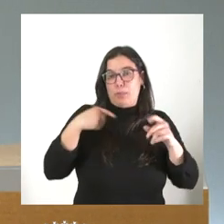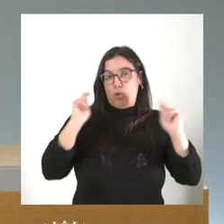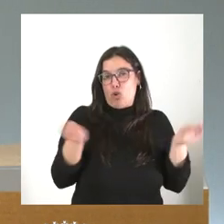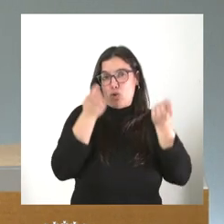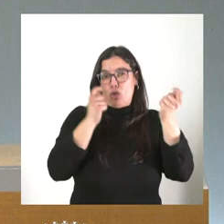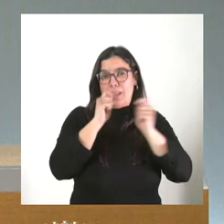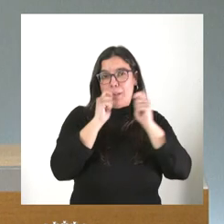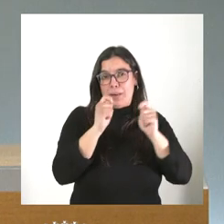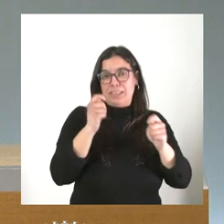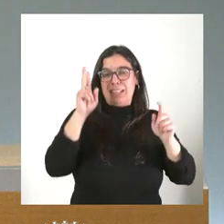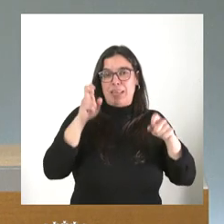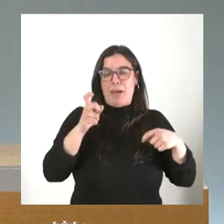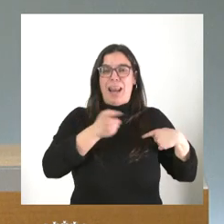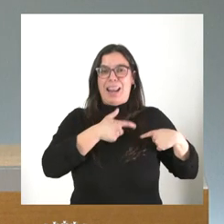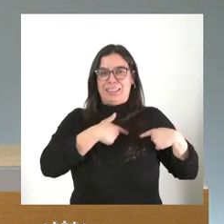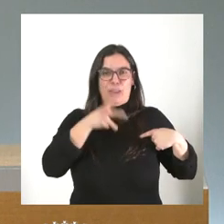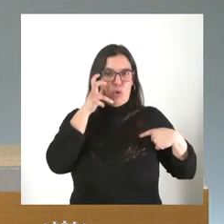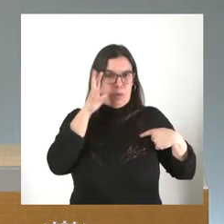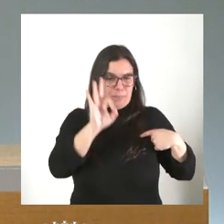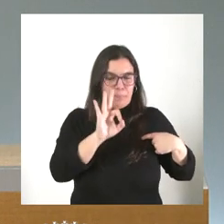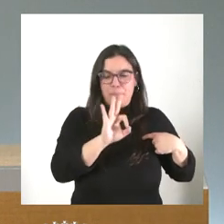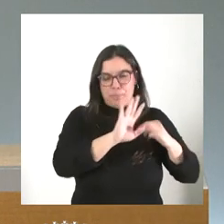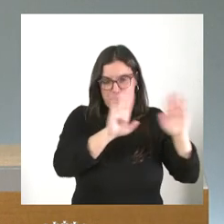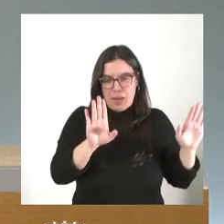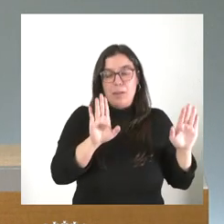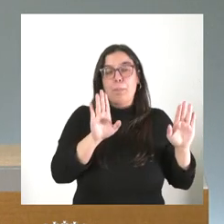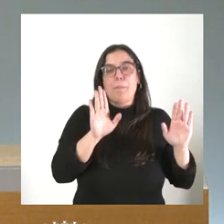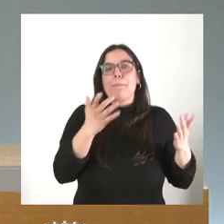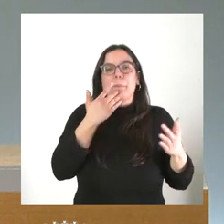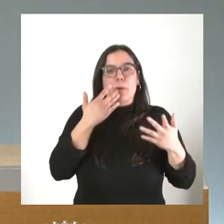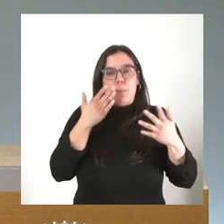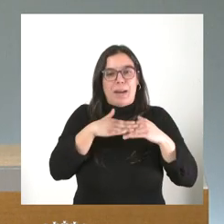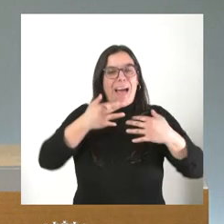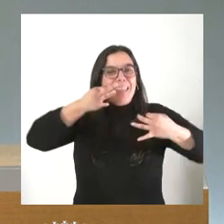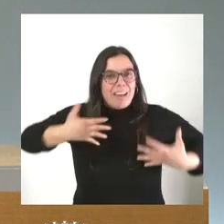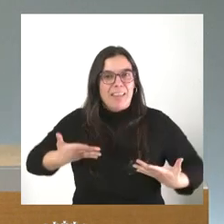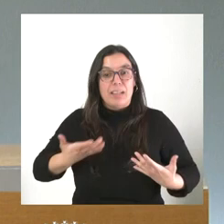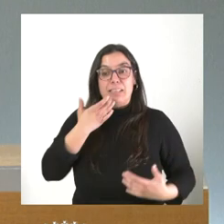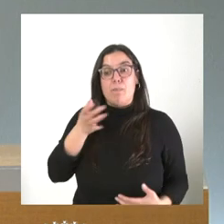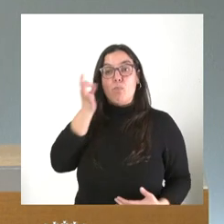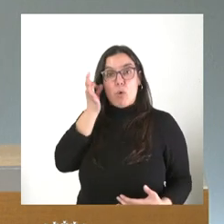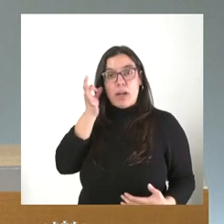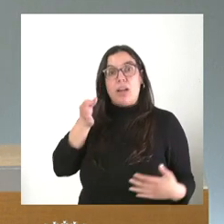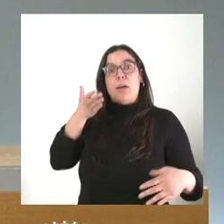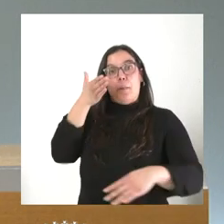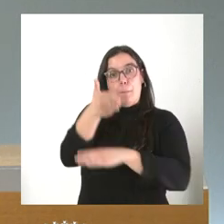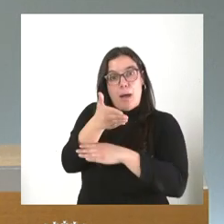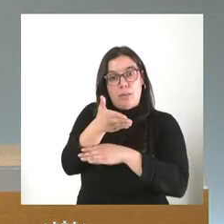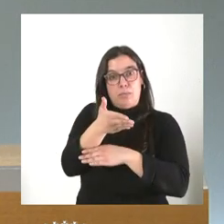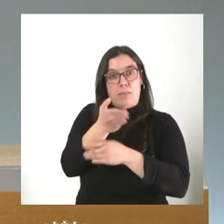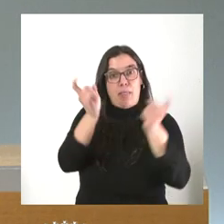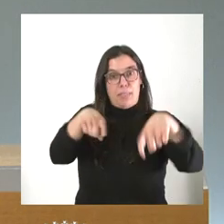respecto al latido fetal pero cuando por ir a lo práctico cuando una mujer va a la consulta